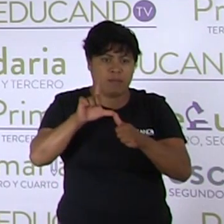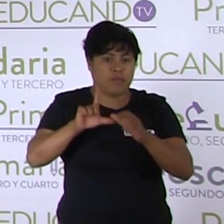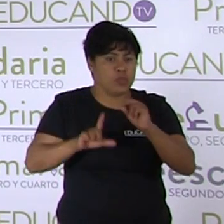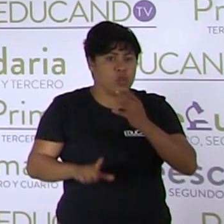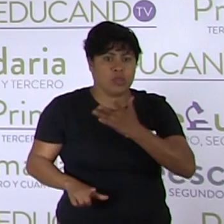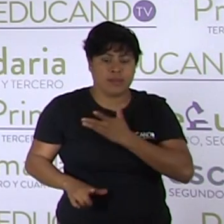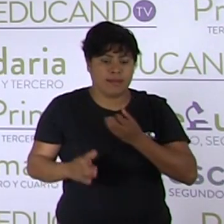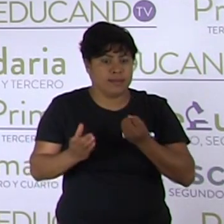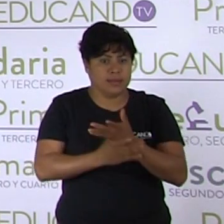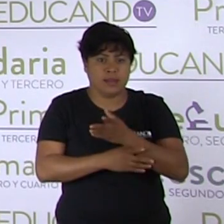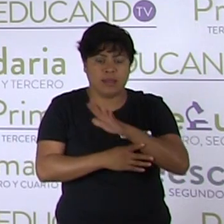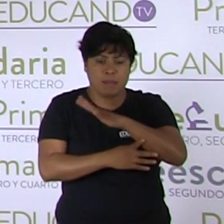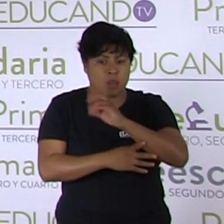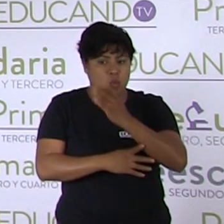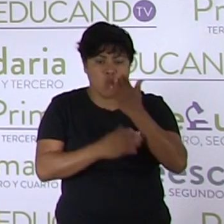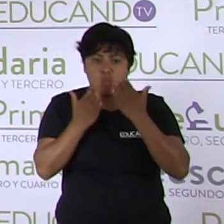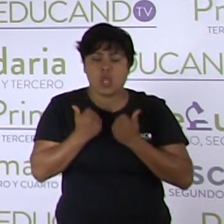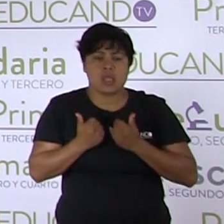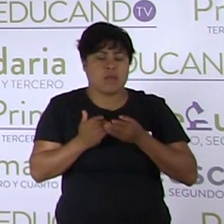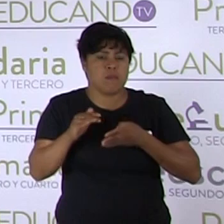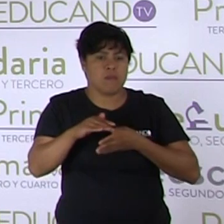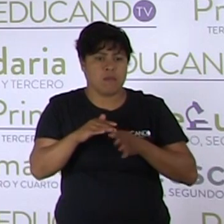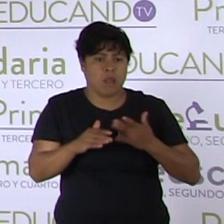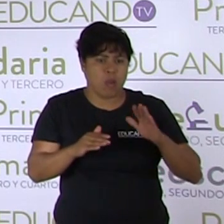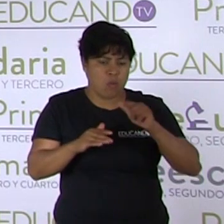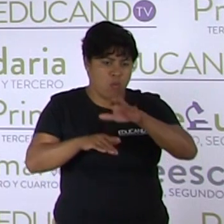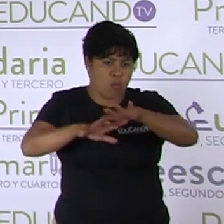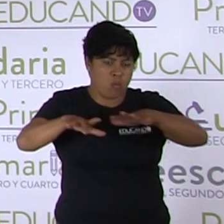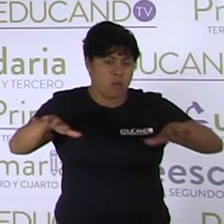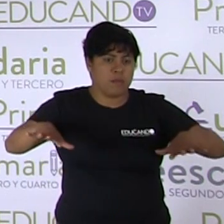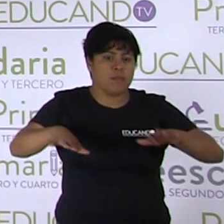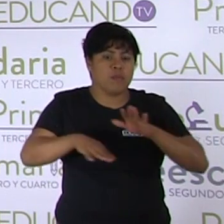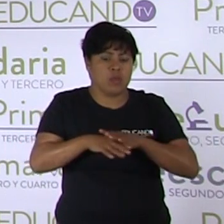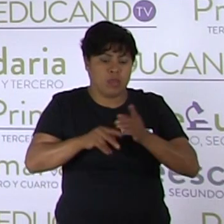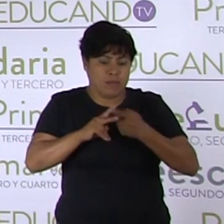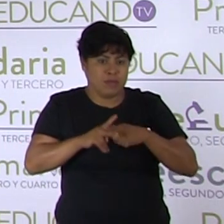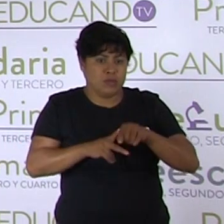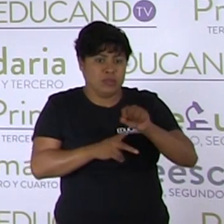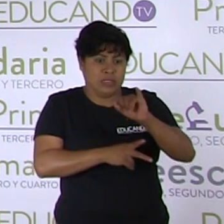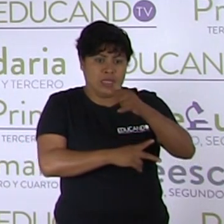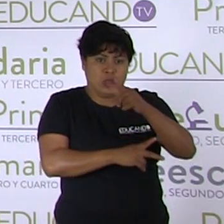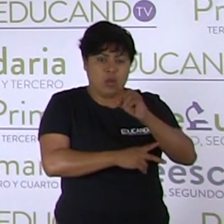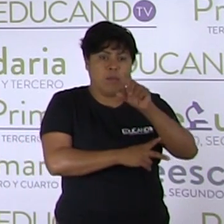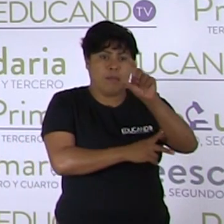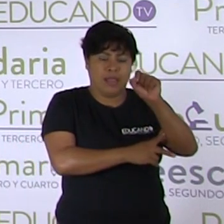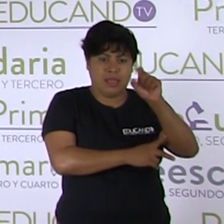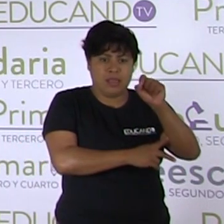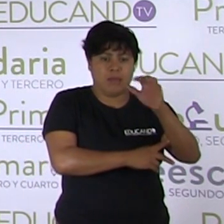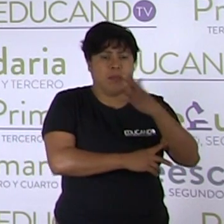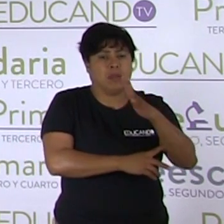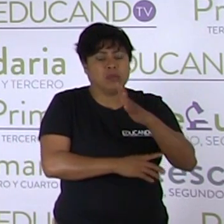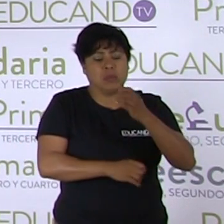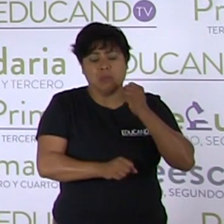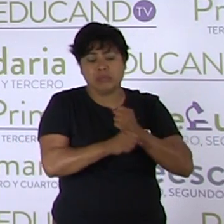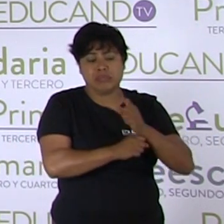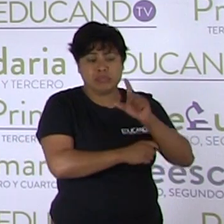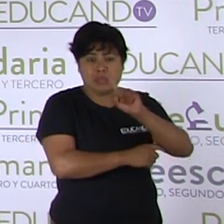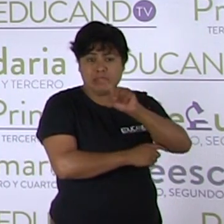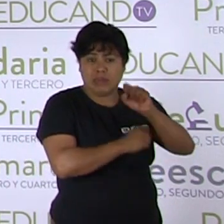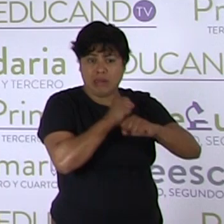tiene salida al mar, porque a principios del siglo XX, hace aproximadamente 100